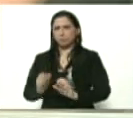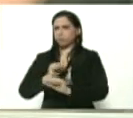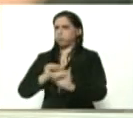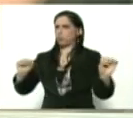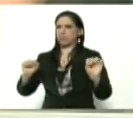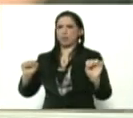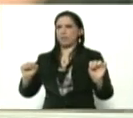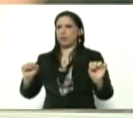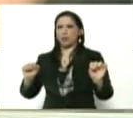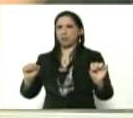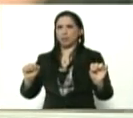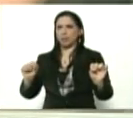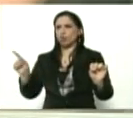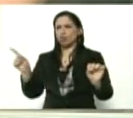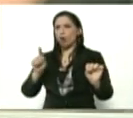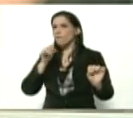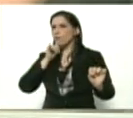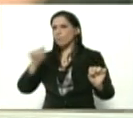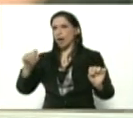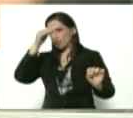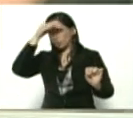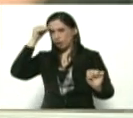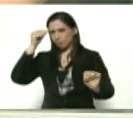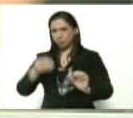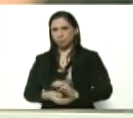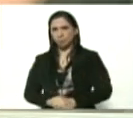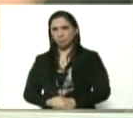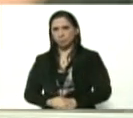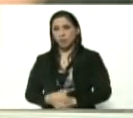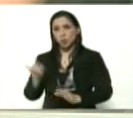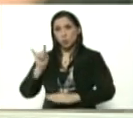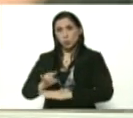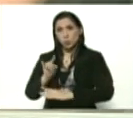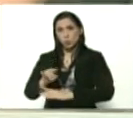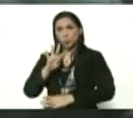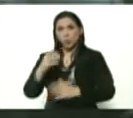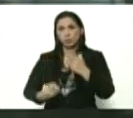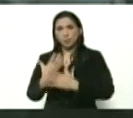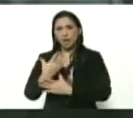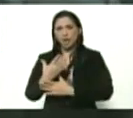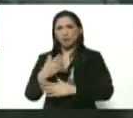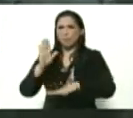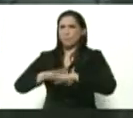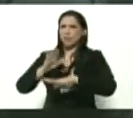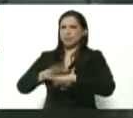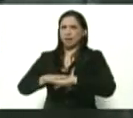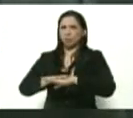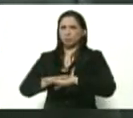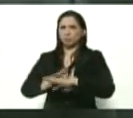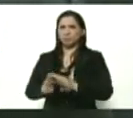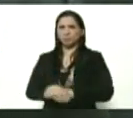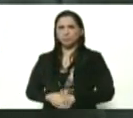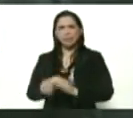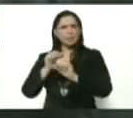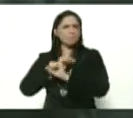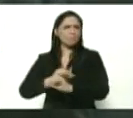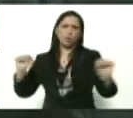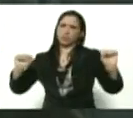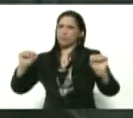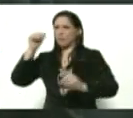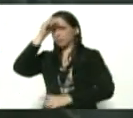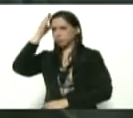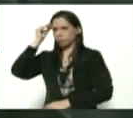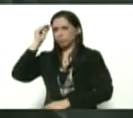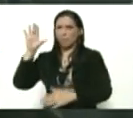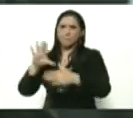Imposible que no le informaran el lunes 4 de mayo lo que había acontecido. Imposible que llegara